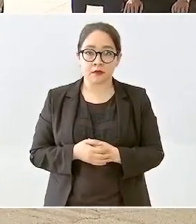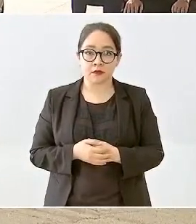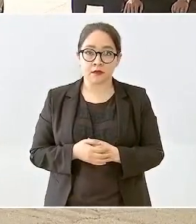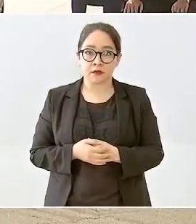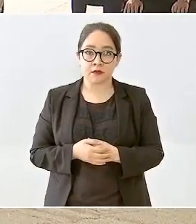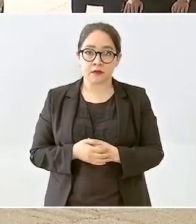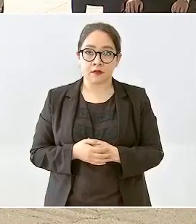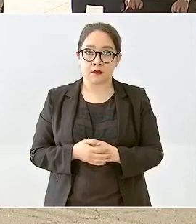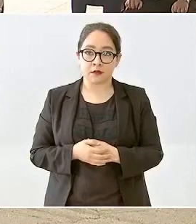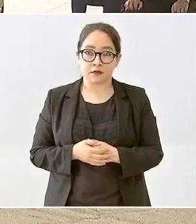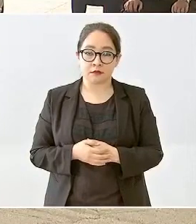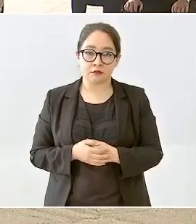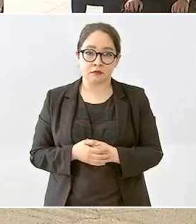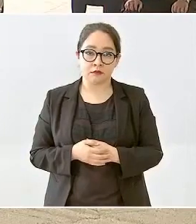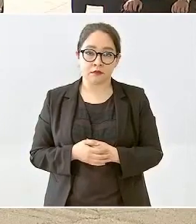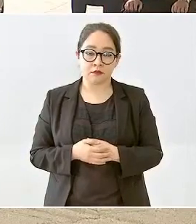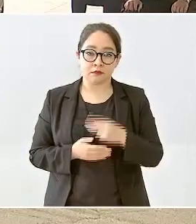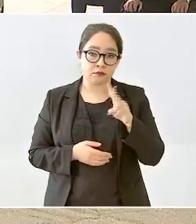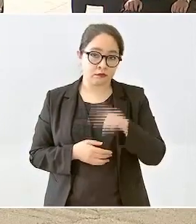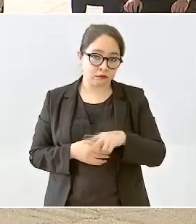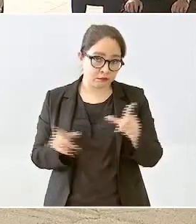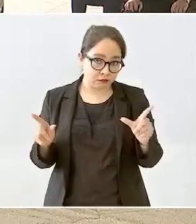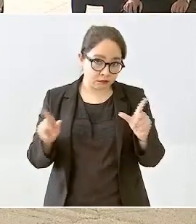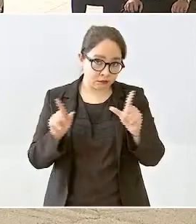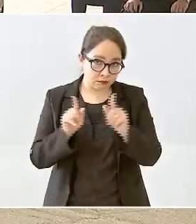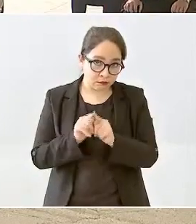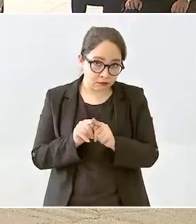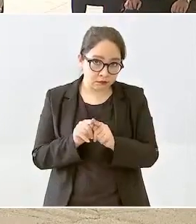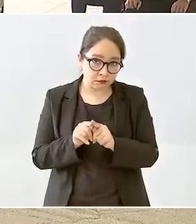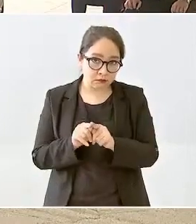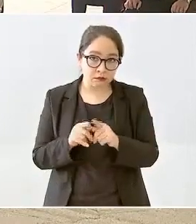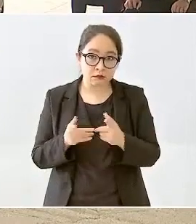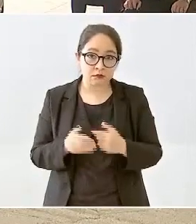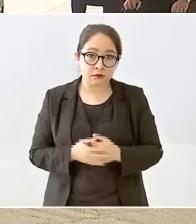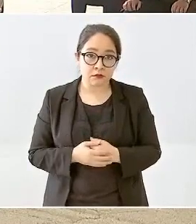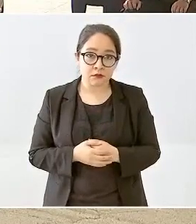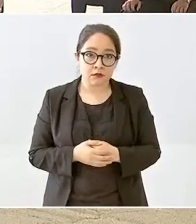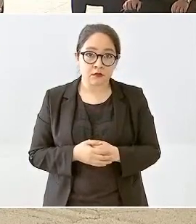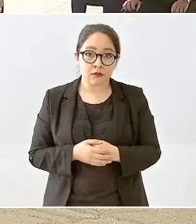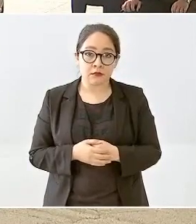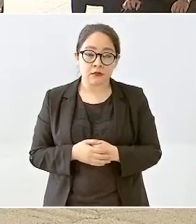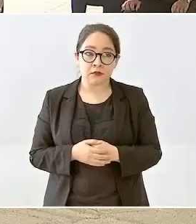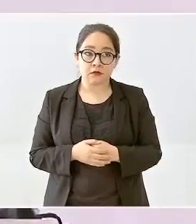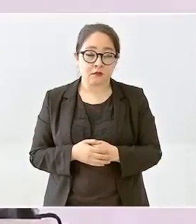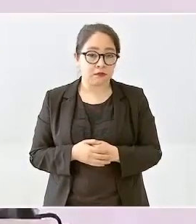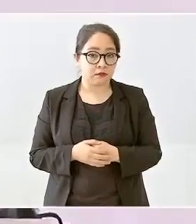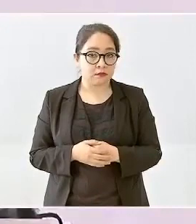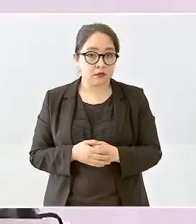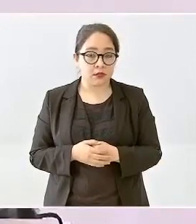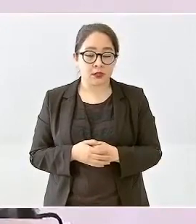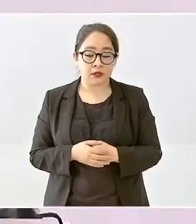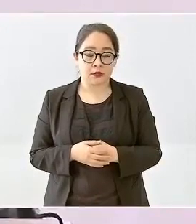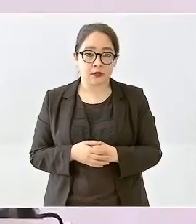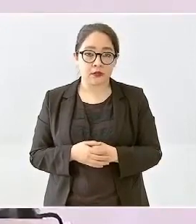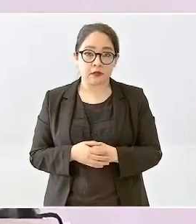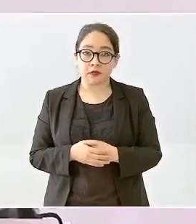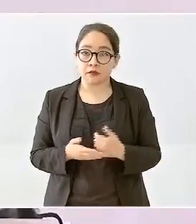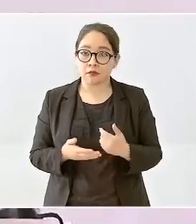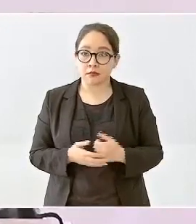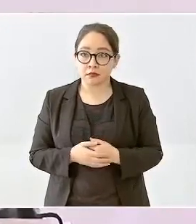Voy a ser breve esta ocasión, la jornada va a ser larga aquí en Veracruz. Decir nada